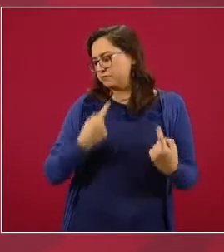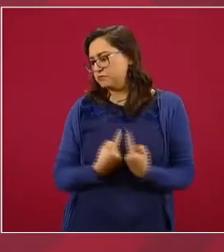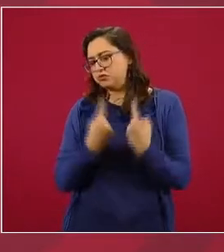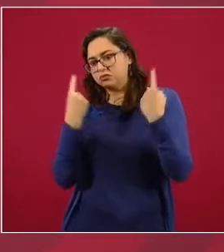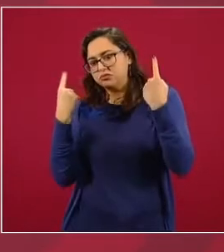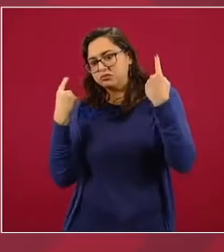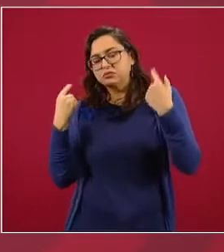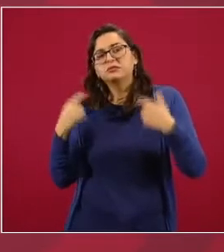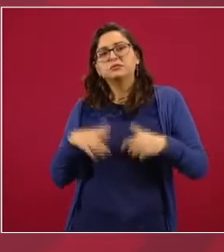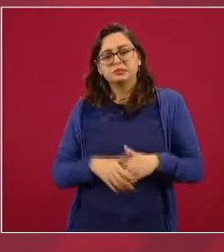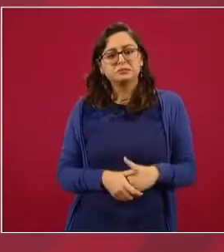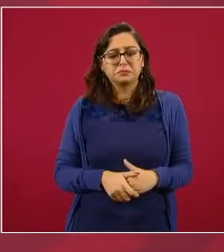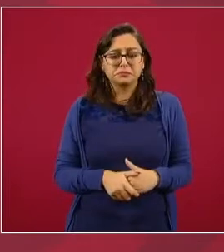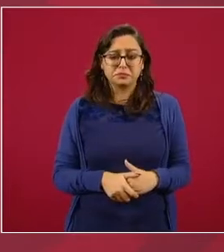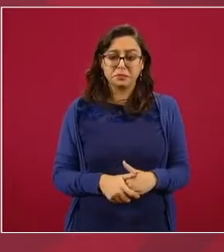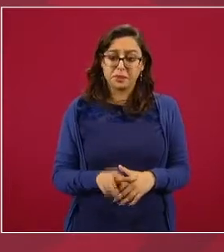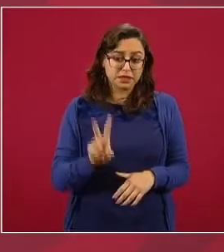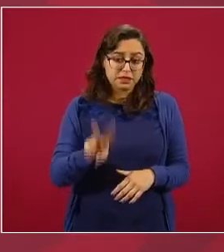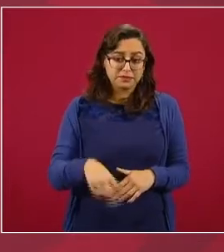pero